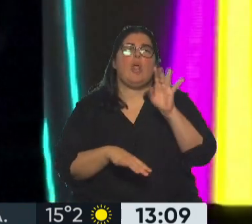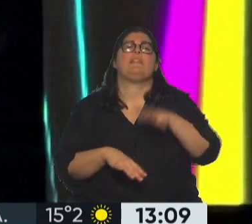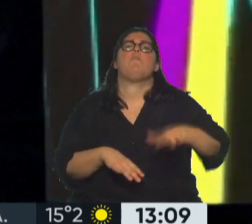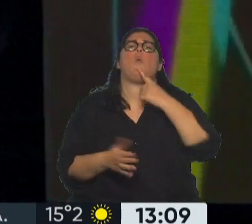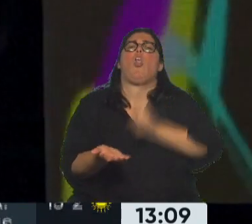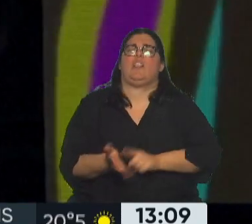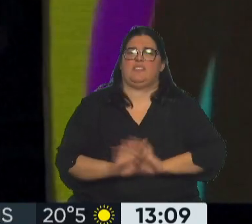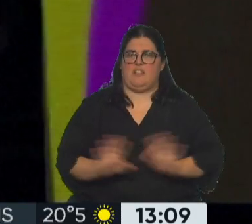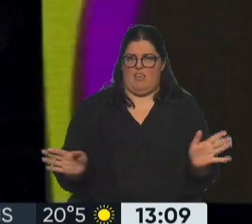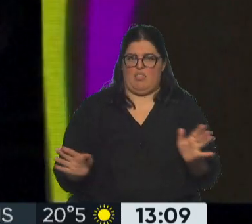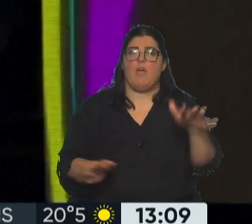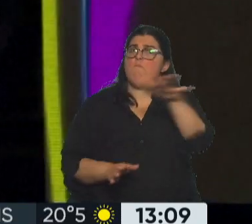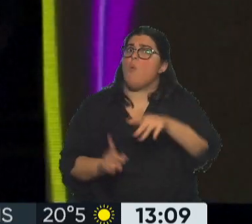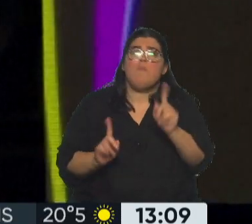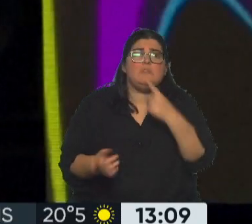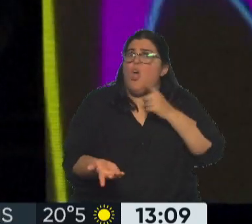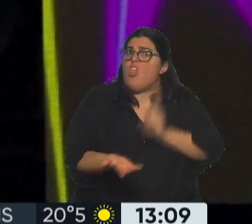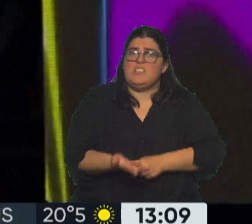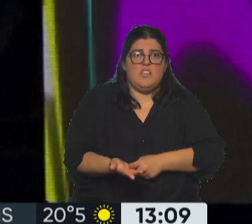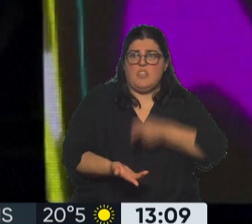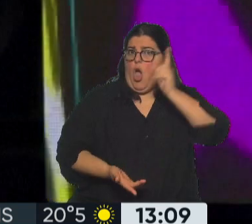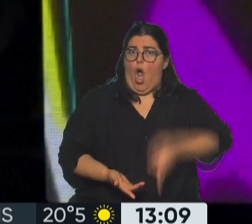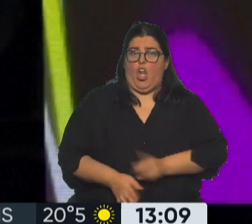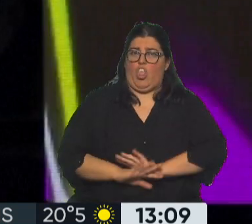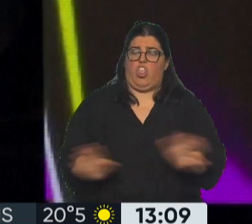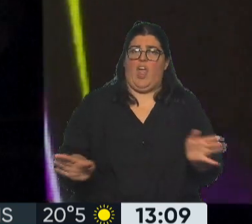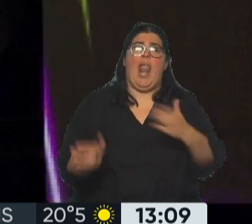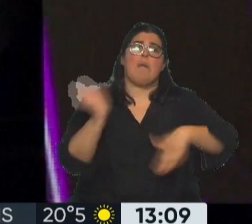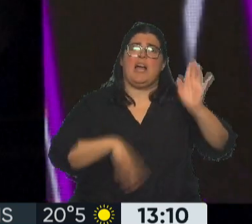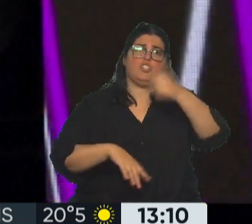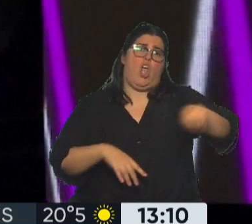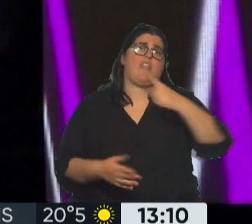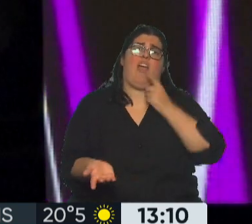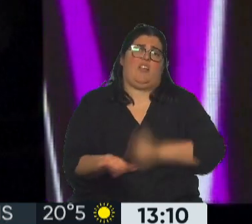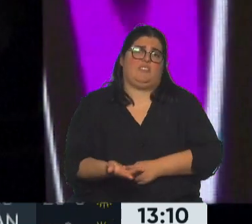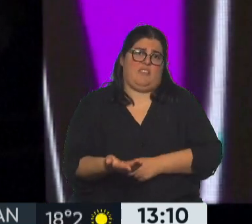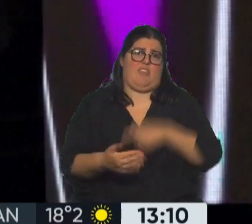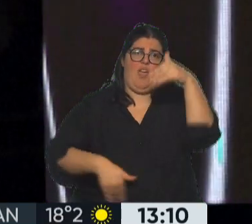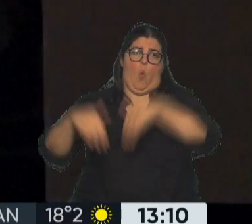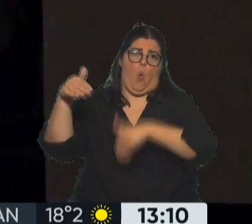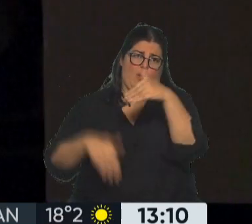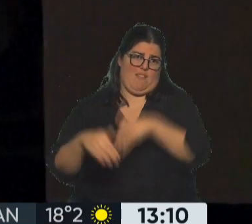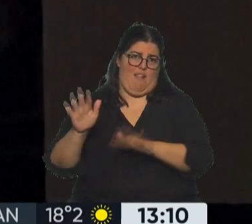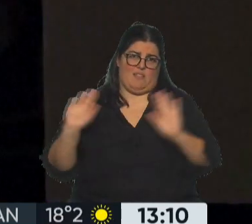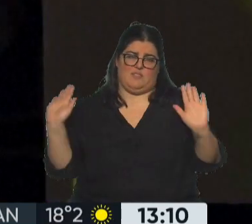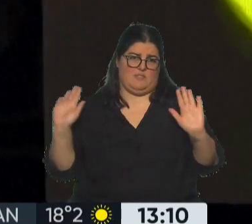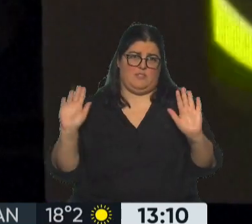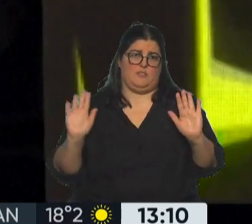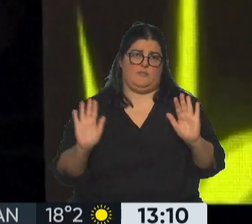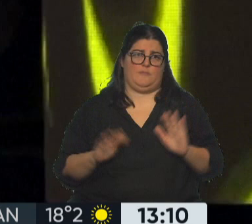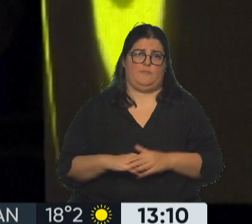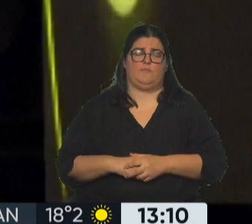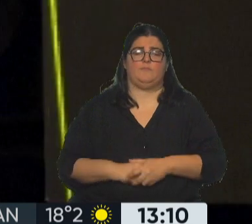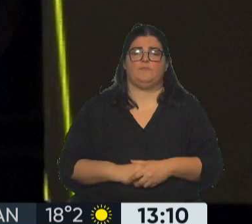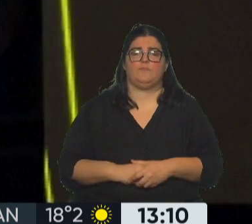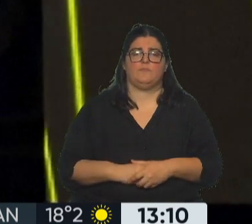Y el pueblo mismo dio una orden por mayoría en las urnas electorales.